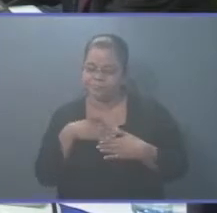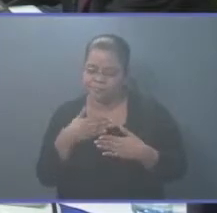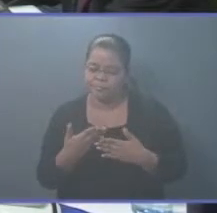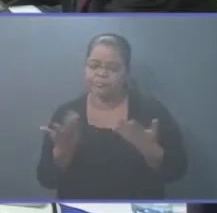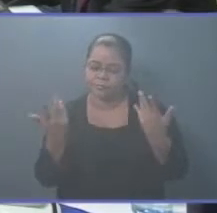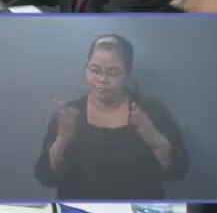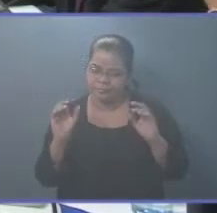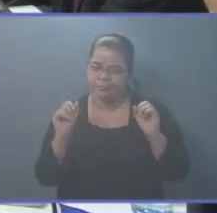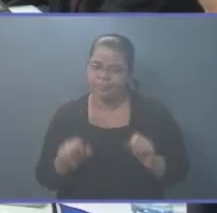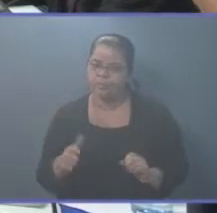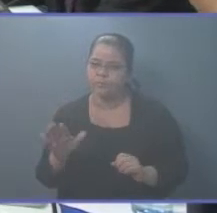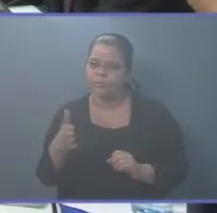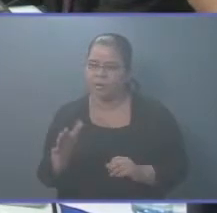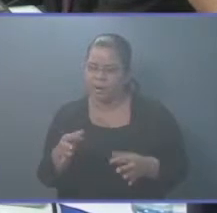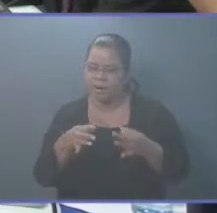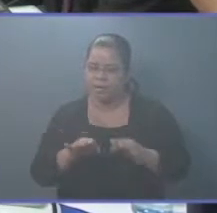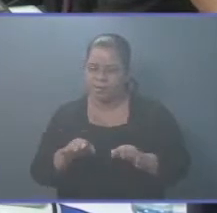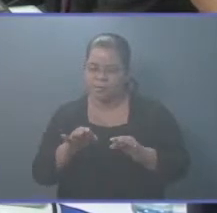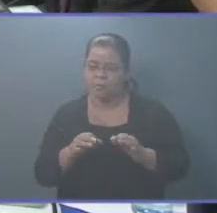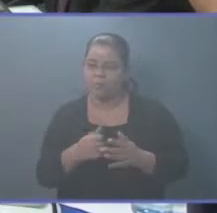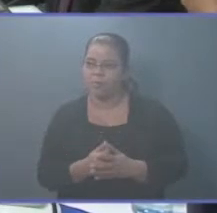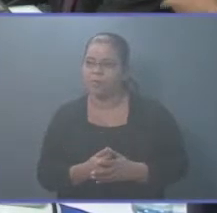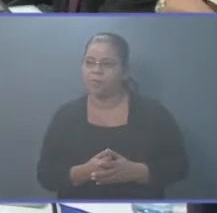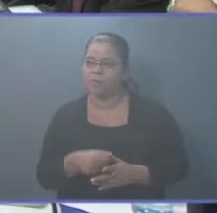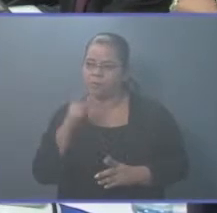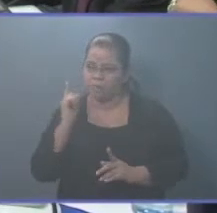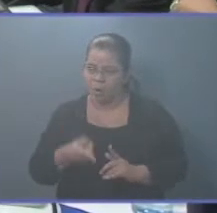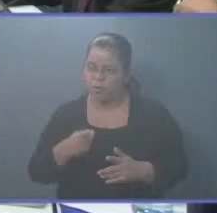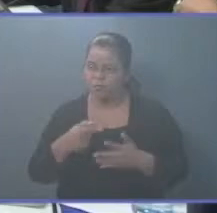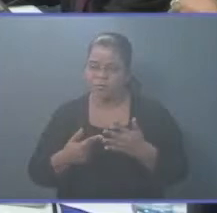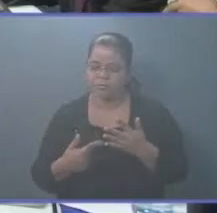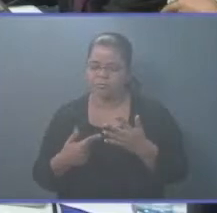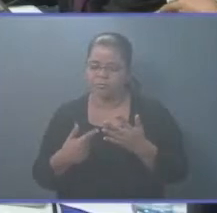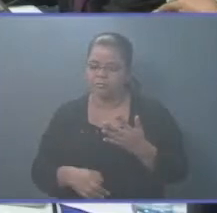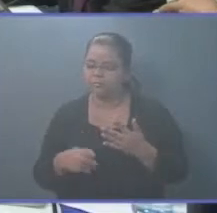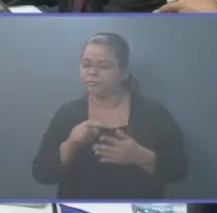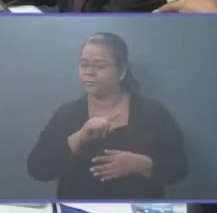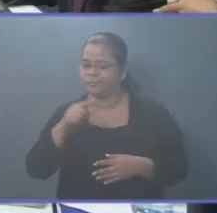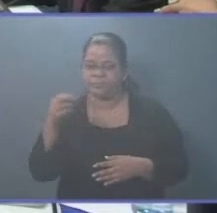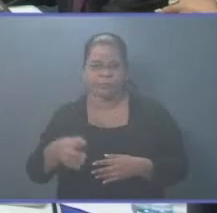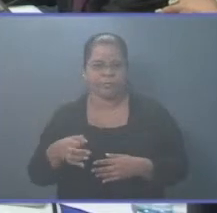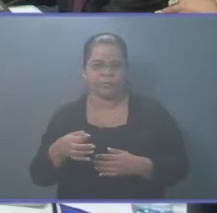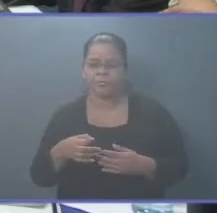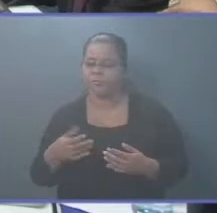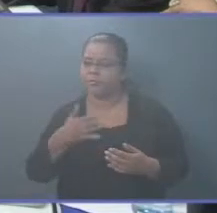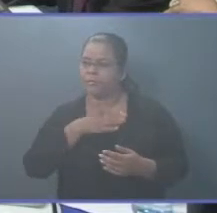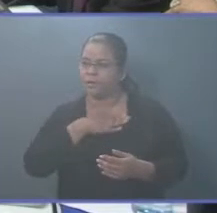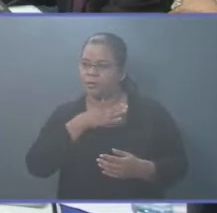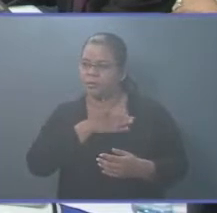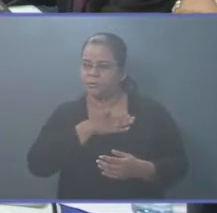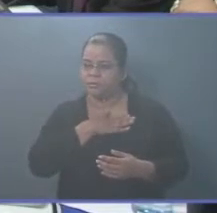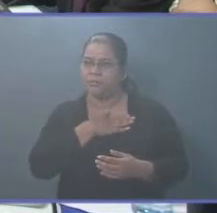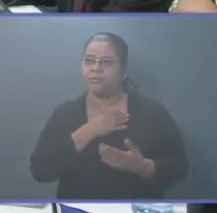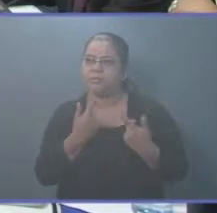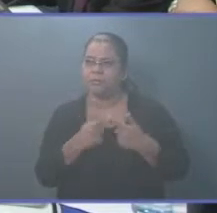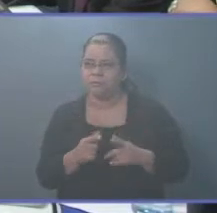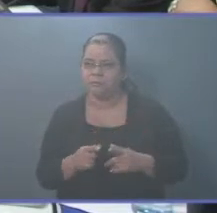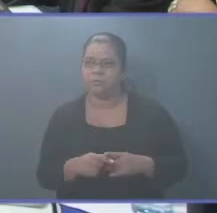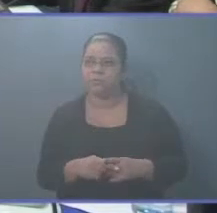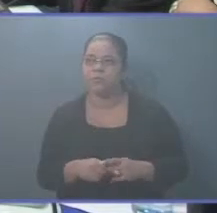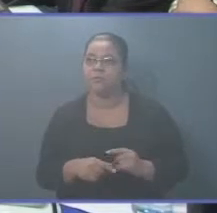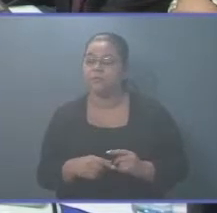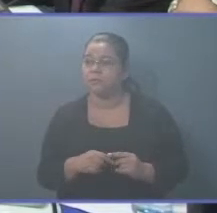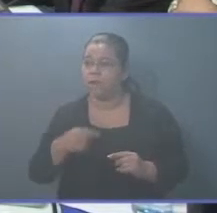se usa de una manera discrecional que la ley no debe tenerla desde el punto de vista que tiene que ser